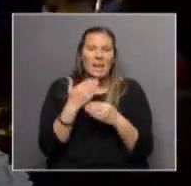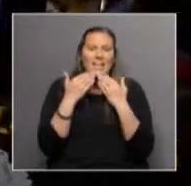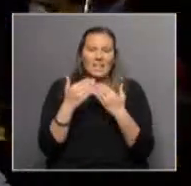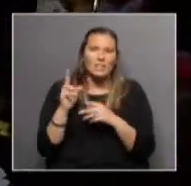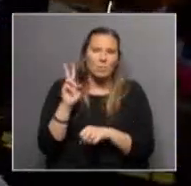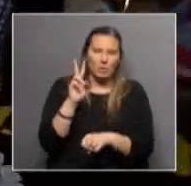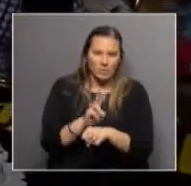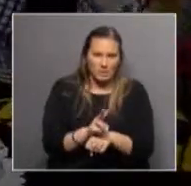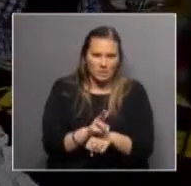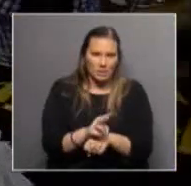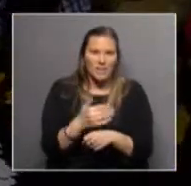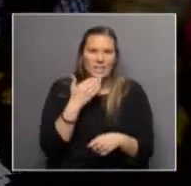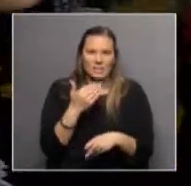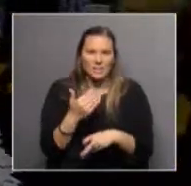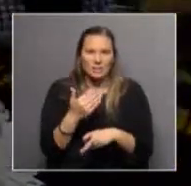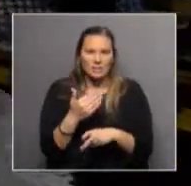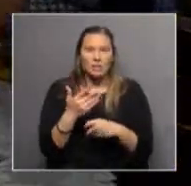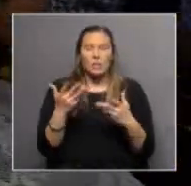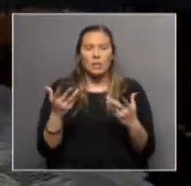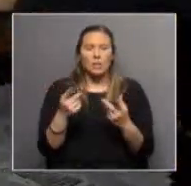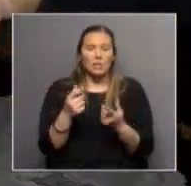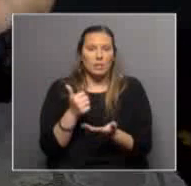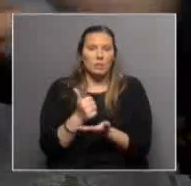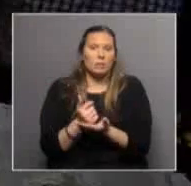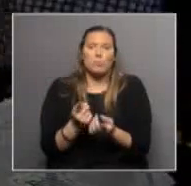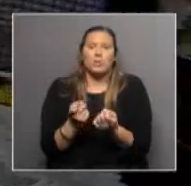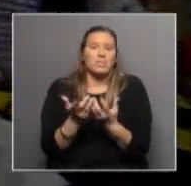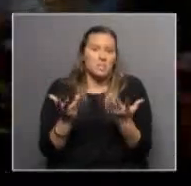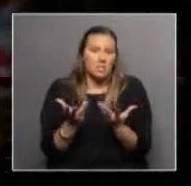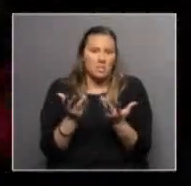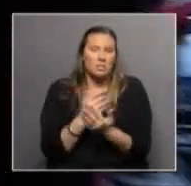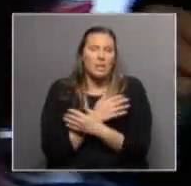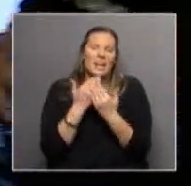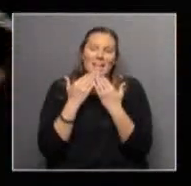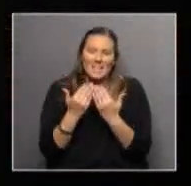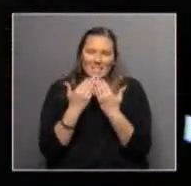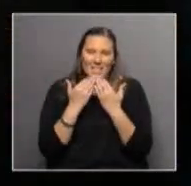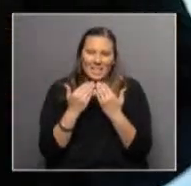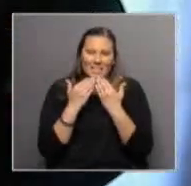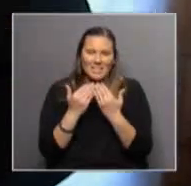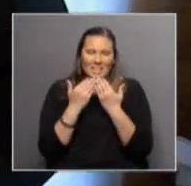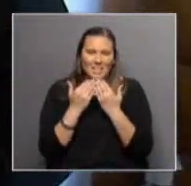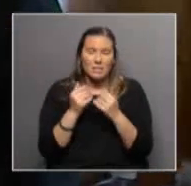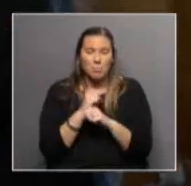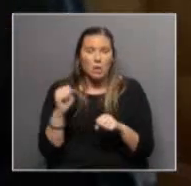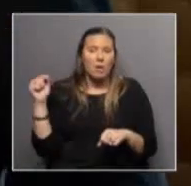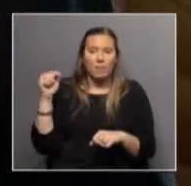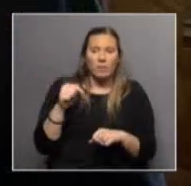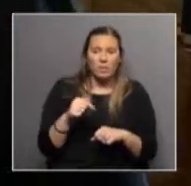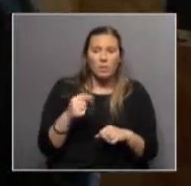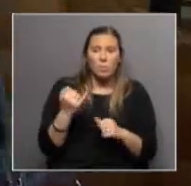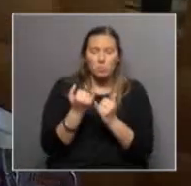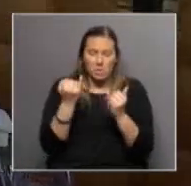Gracias por haber venido. Y bueno, y estamos a las órdenes. Un abrazo, gracias. Muchas gracias por todo.